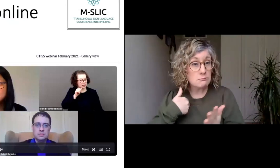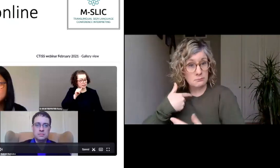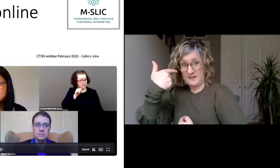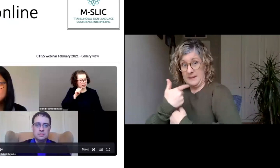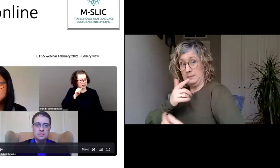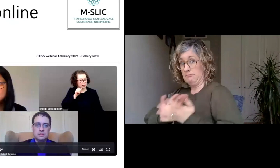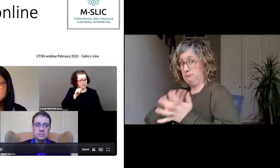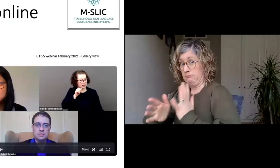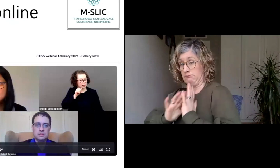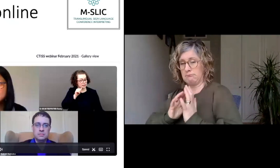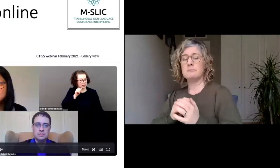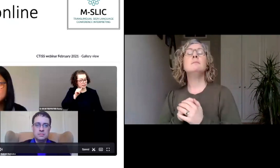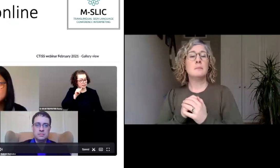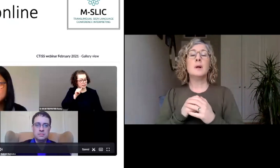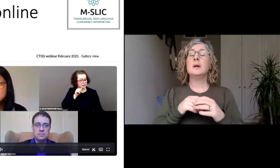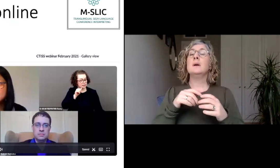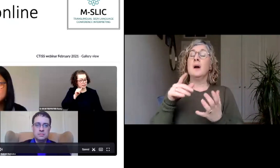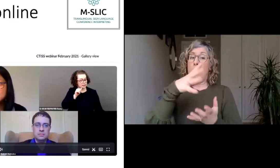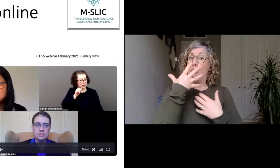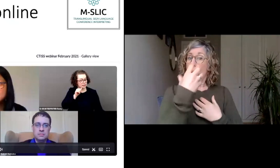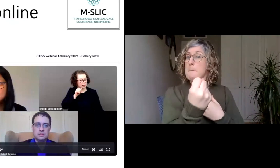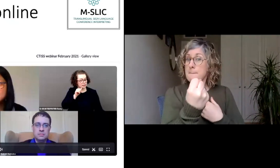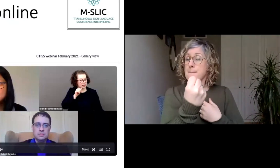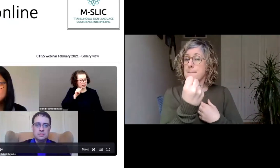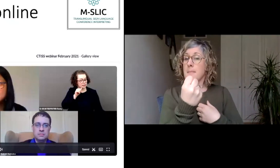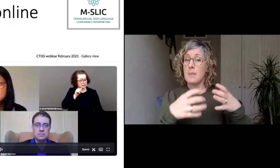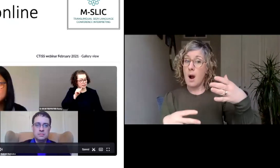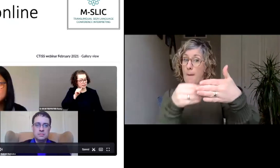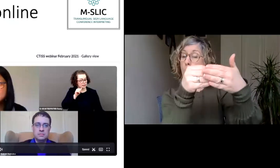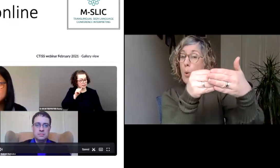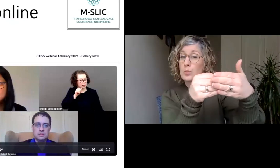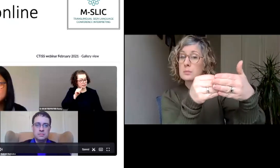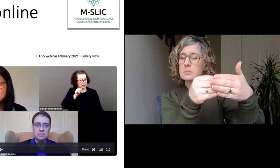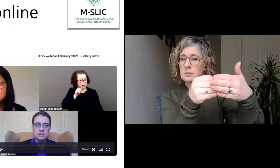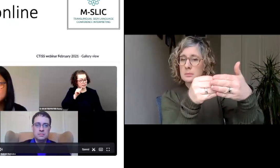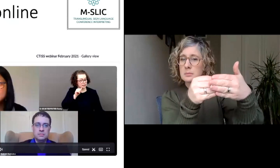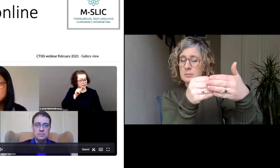haciendo signos y puedo observar a un profesor enseñando